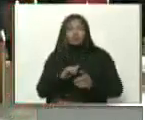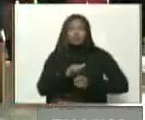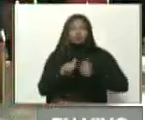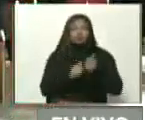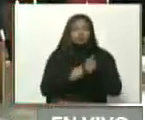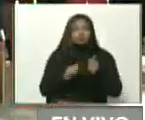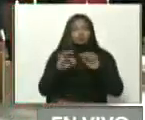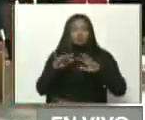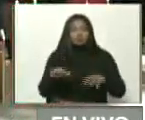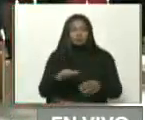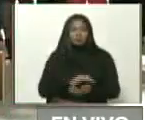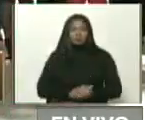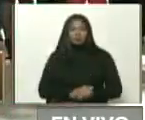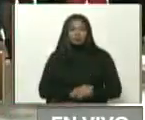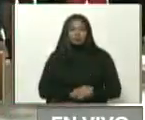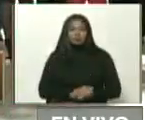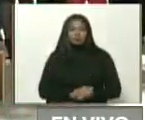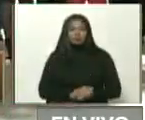subsecretaria.